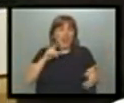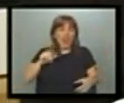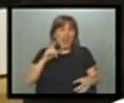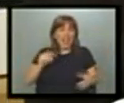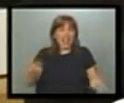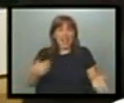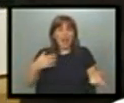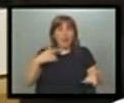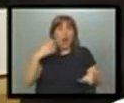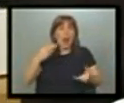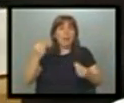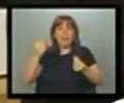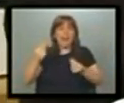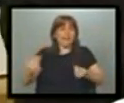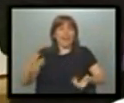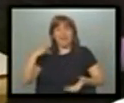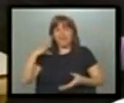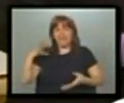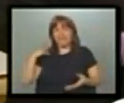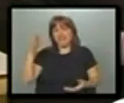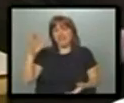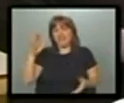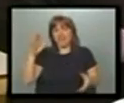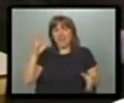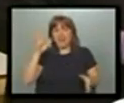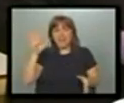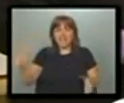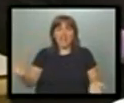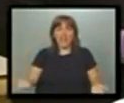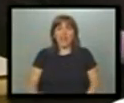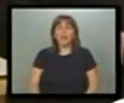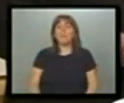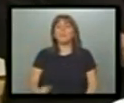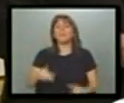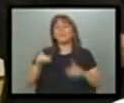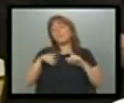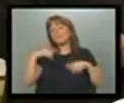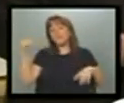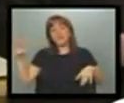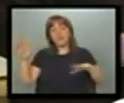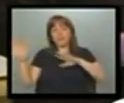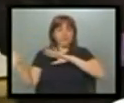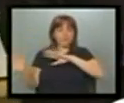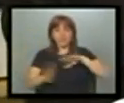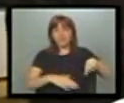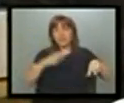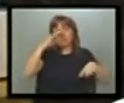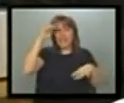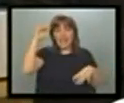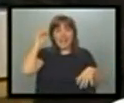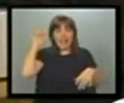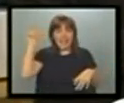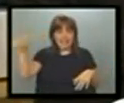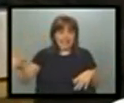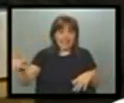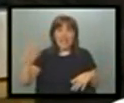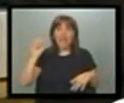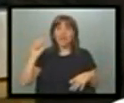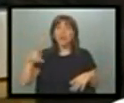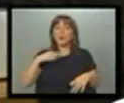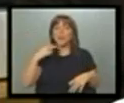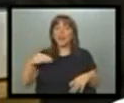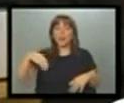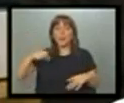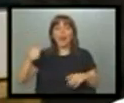ver con eso, en este día, que es la nueva imputación que suma Cristina, que en este caso también alcanza a su hijo Máximo. Romina tiene algunos